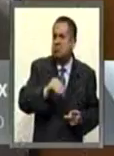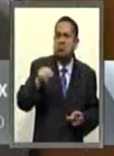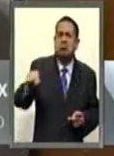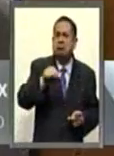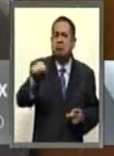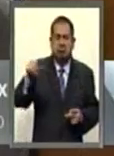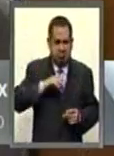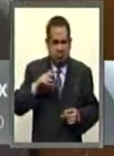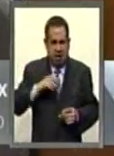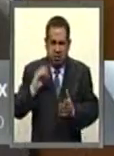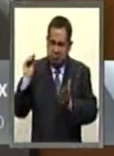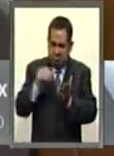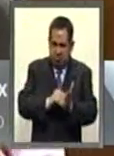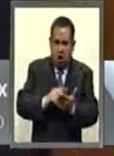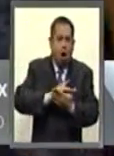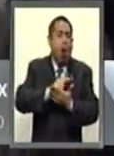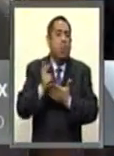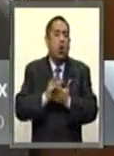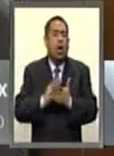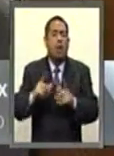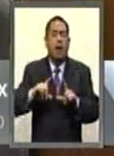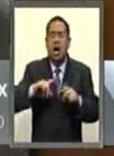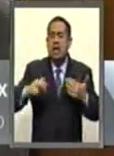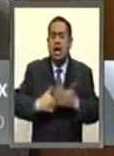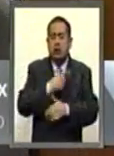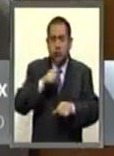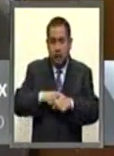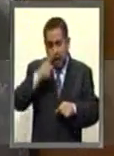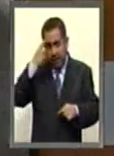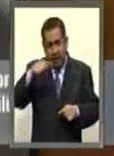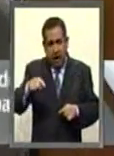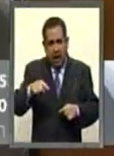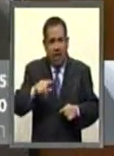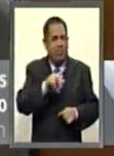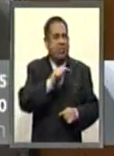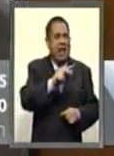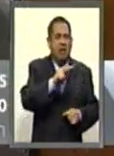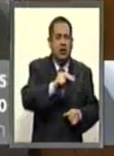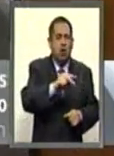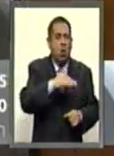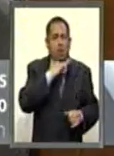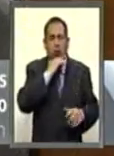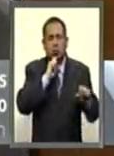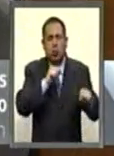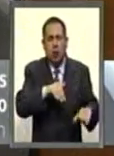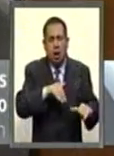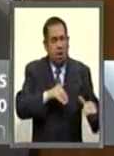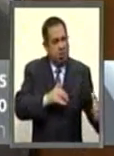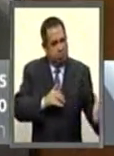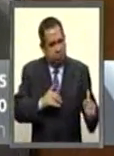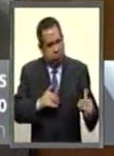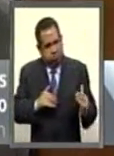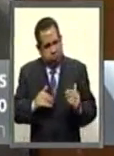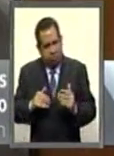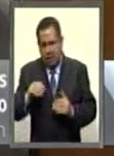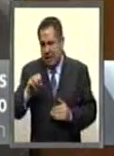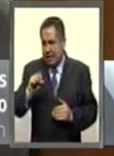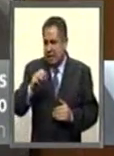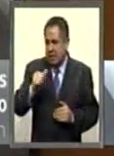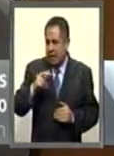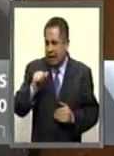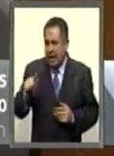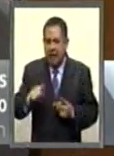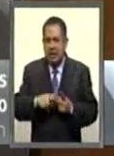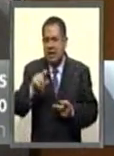a cabo la instrumentación del Programa Nacional de Gestión Integral de los Televisores Desechados entre la Semarnat y la Secretaría de